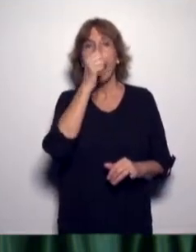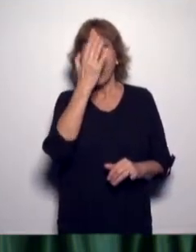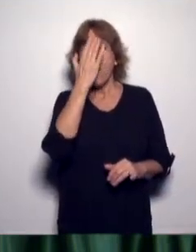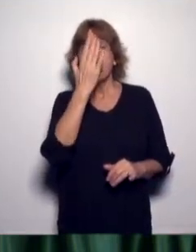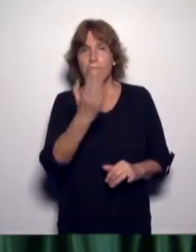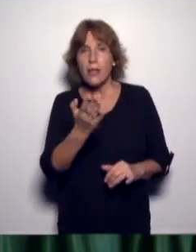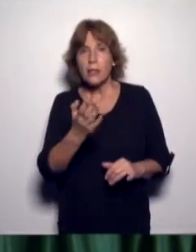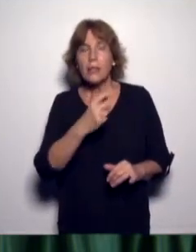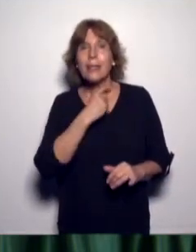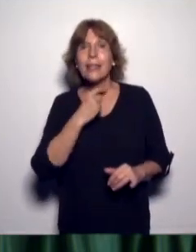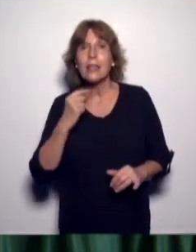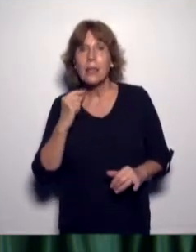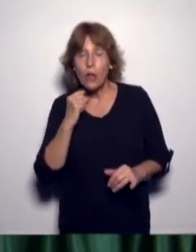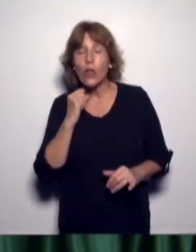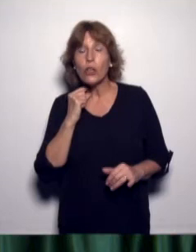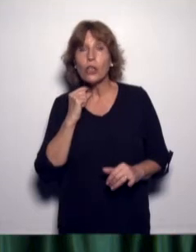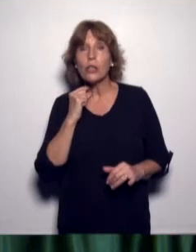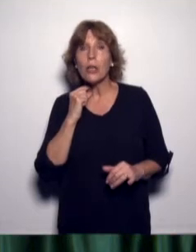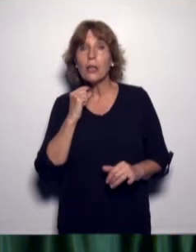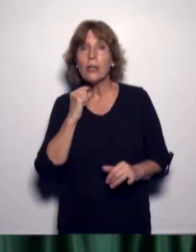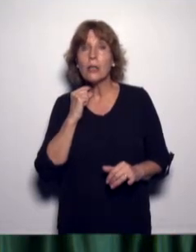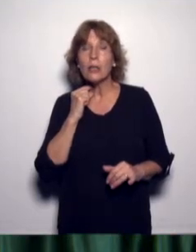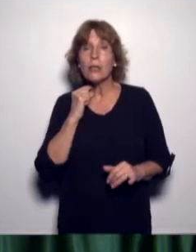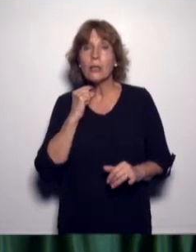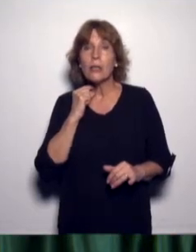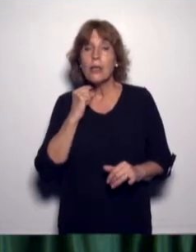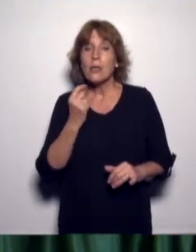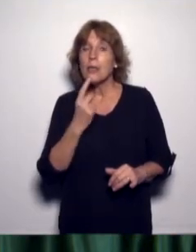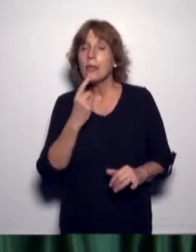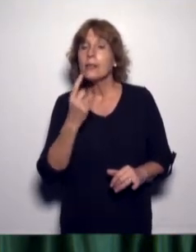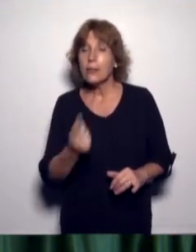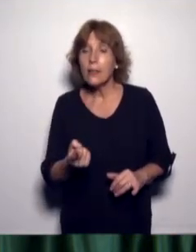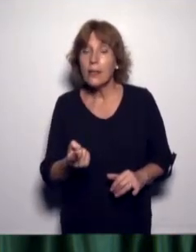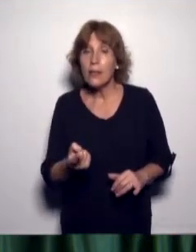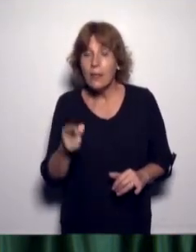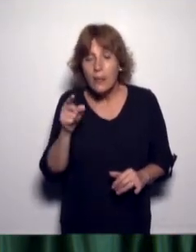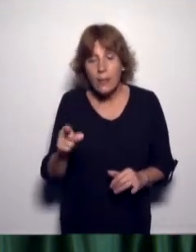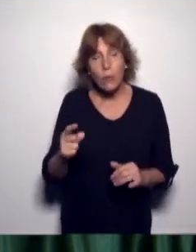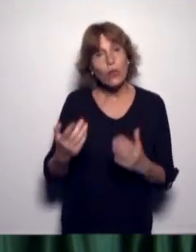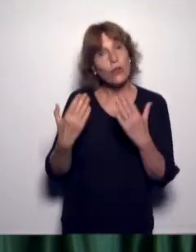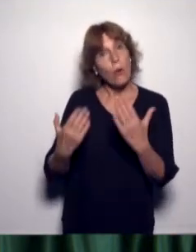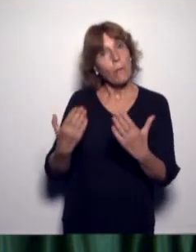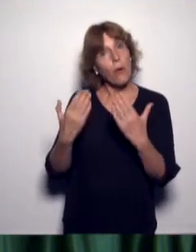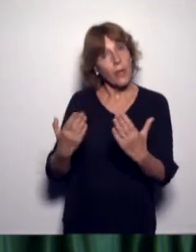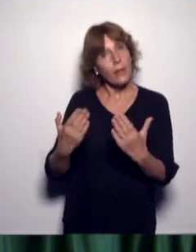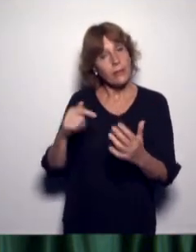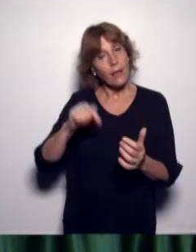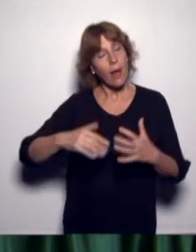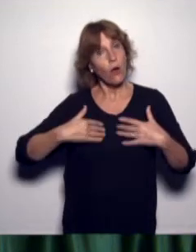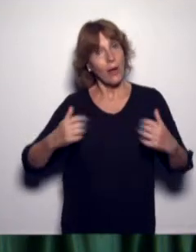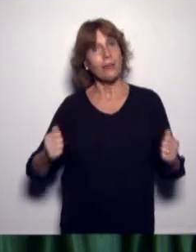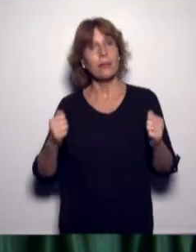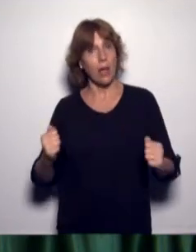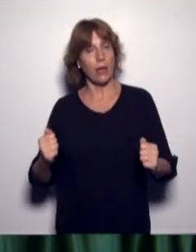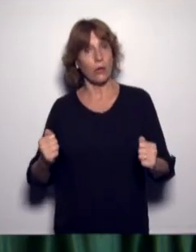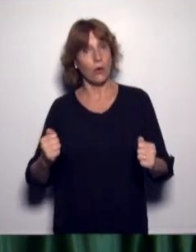que era lo que decía la ley para certificar que podía volver a participar